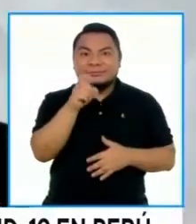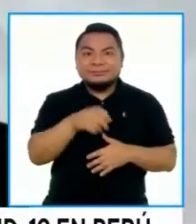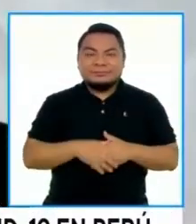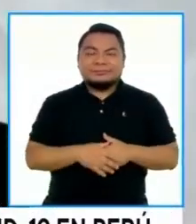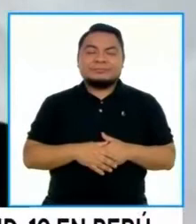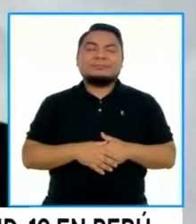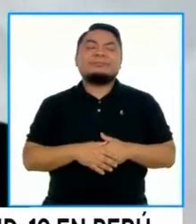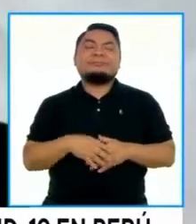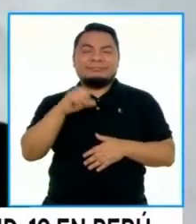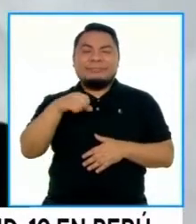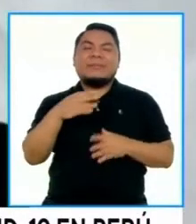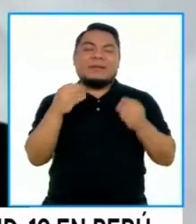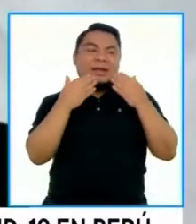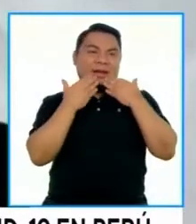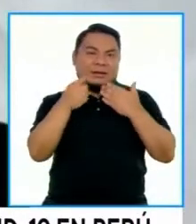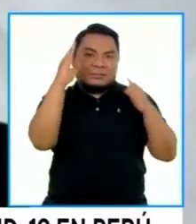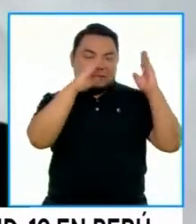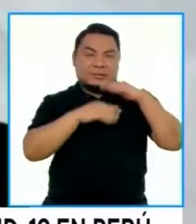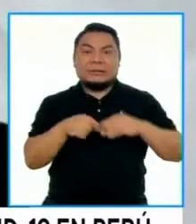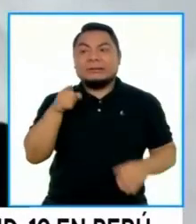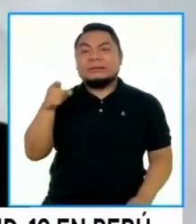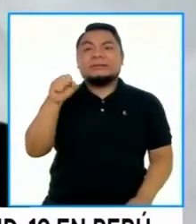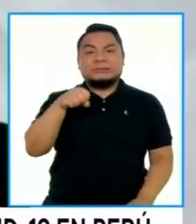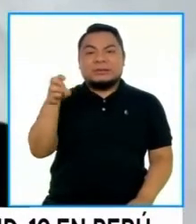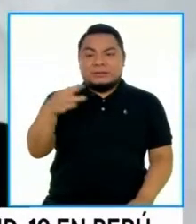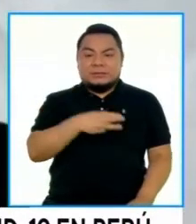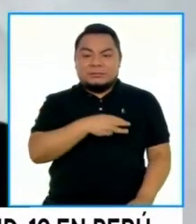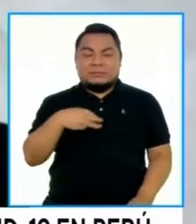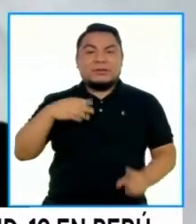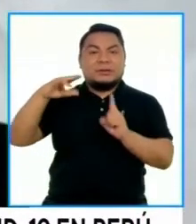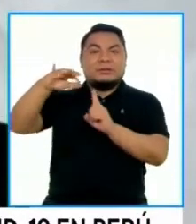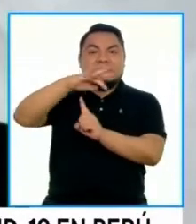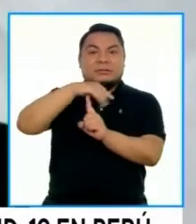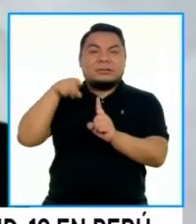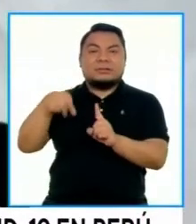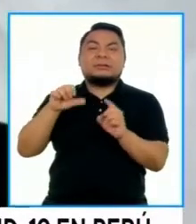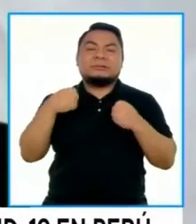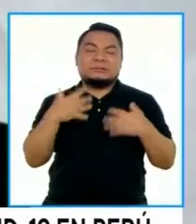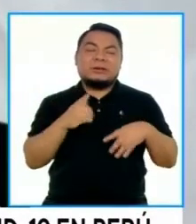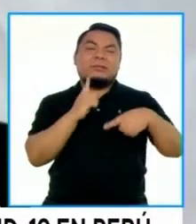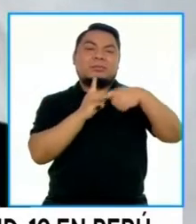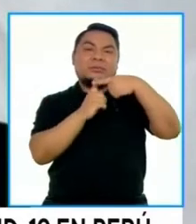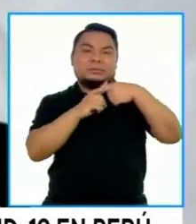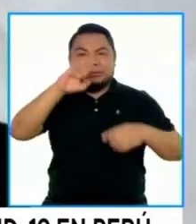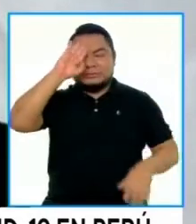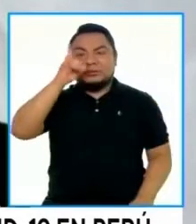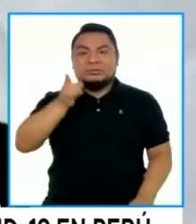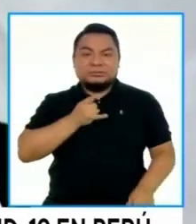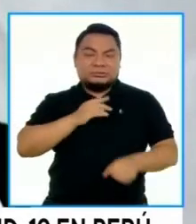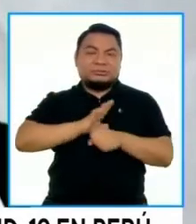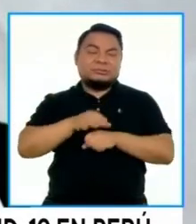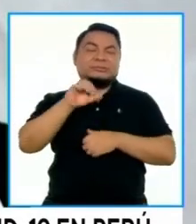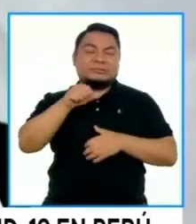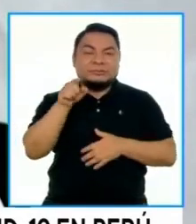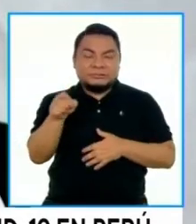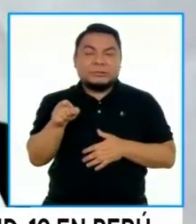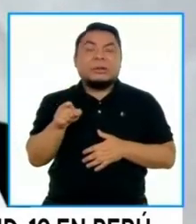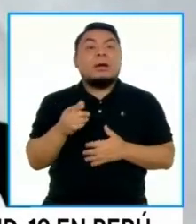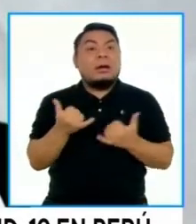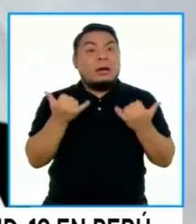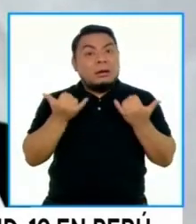por la preocupación. Efectivamente, el ministro de Ambiente ha dado positivo a la prueba COVID. Felizmente está